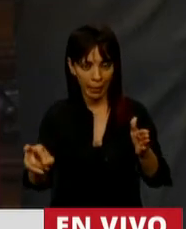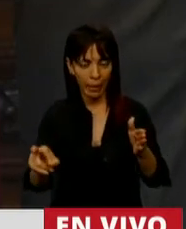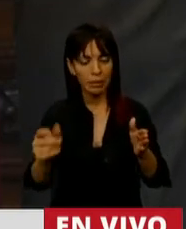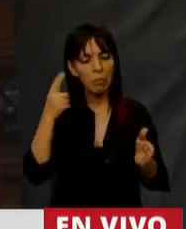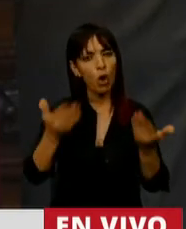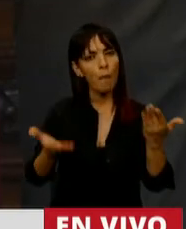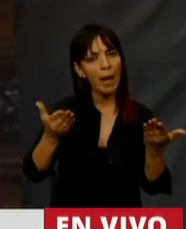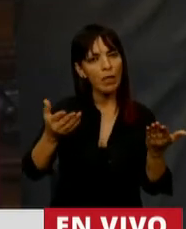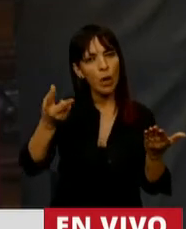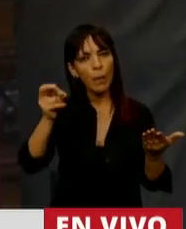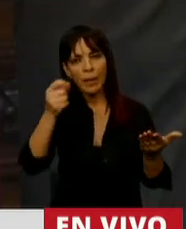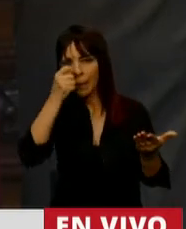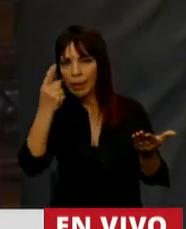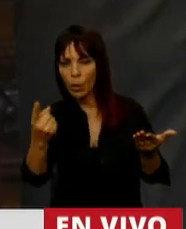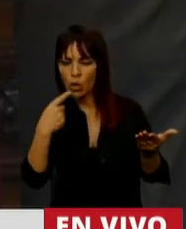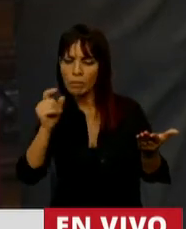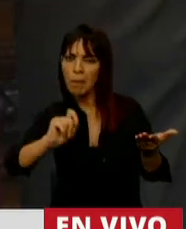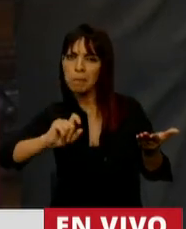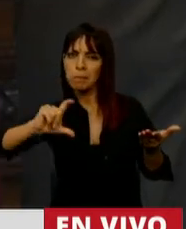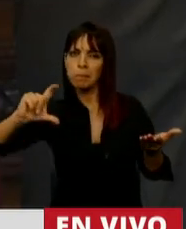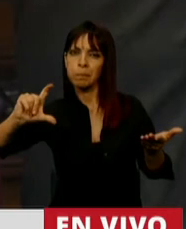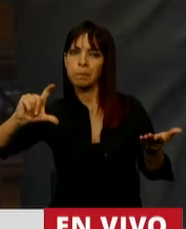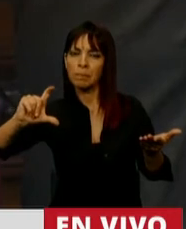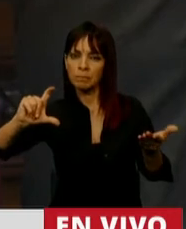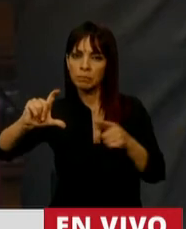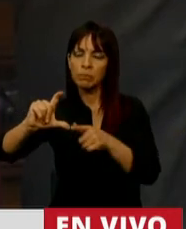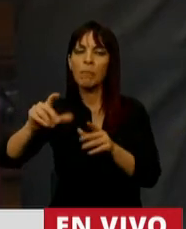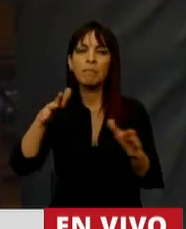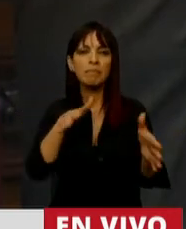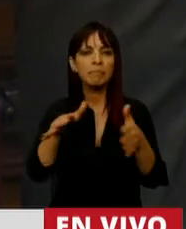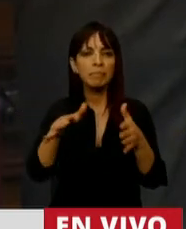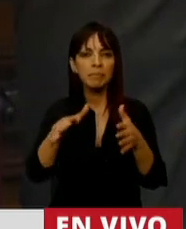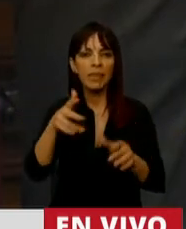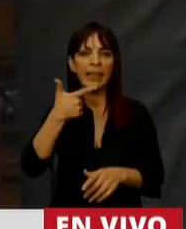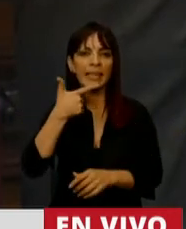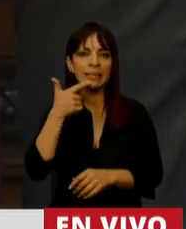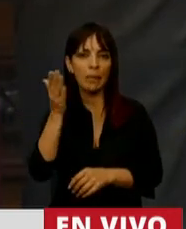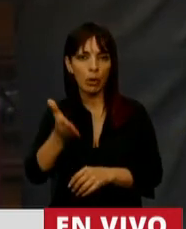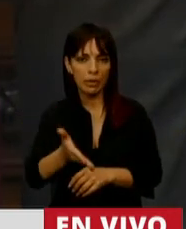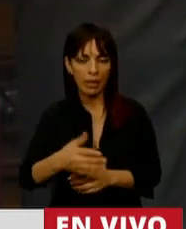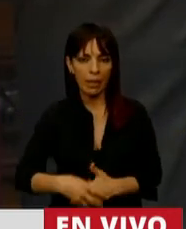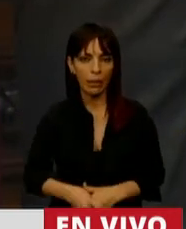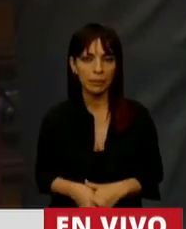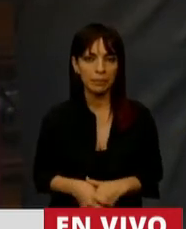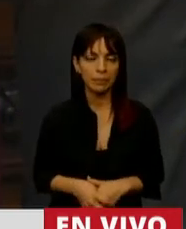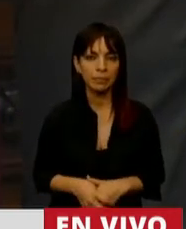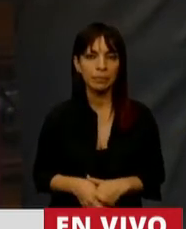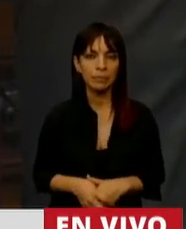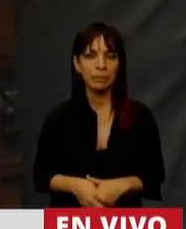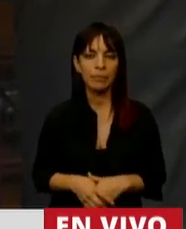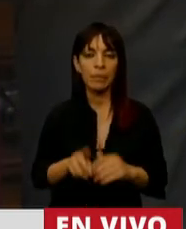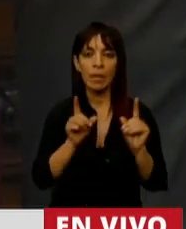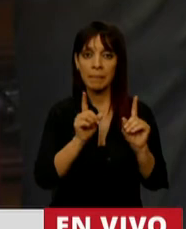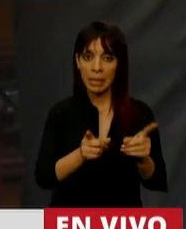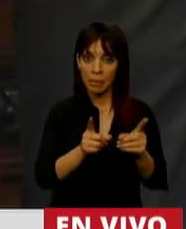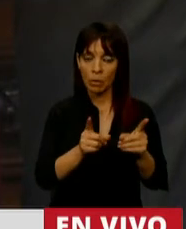2021 prevé un incremento que llega aproximadamente al 17% y que el propio